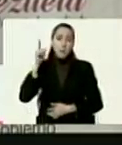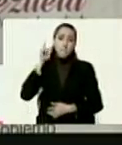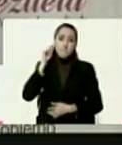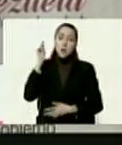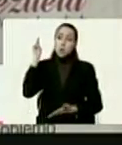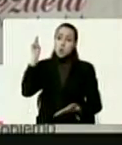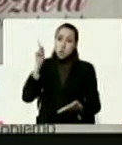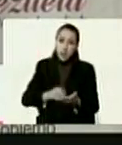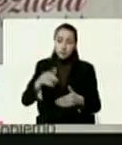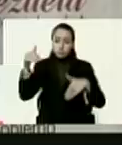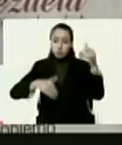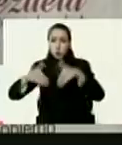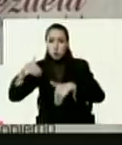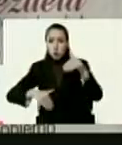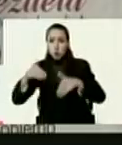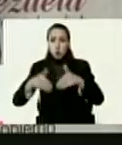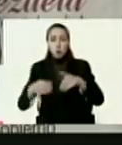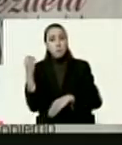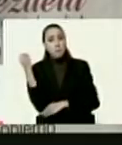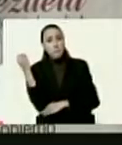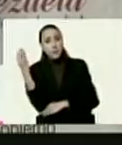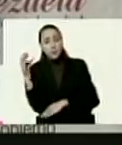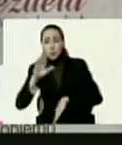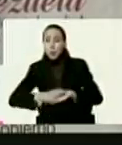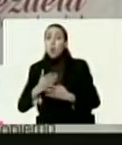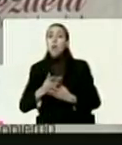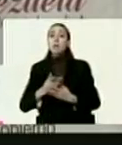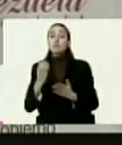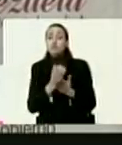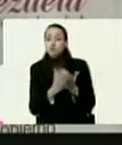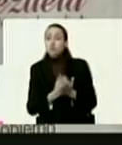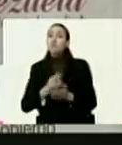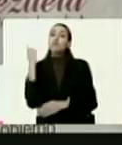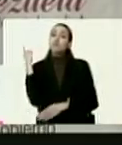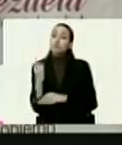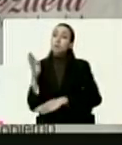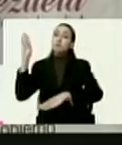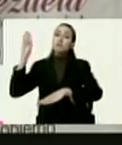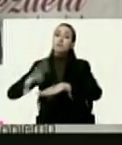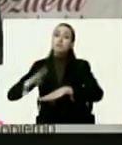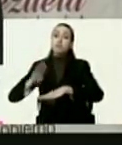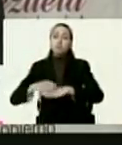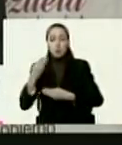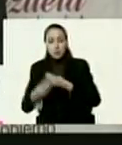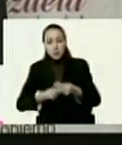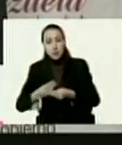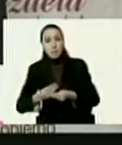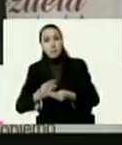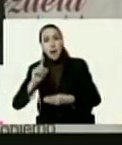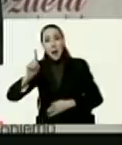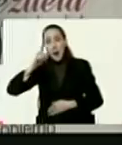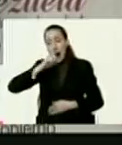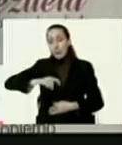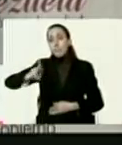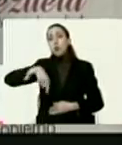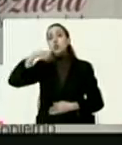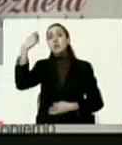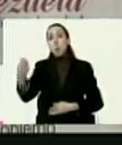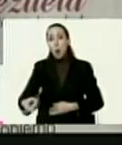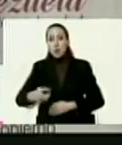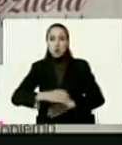a las elecciones parlamentarias que por constitución deben ser convocadas este próximo año